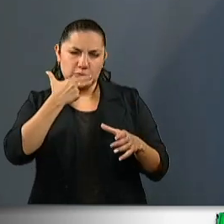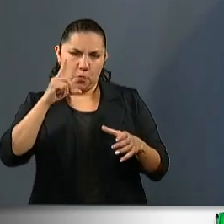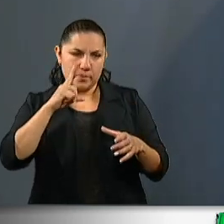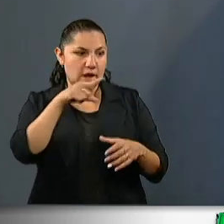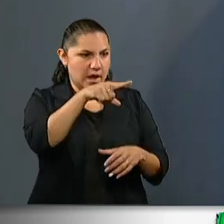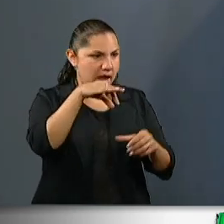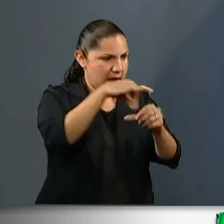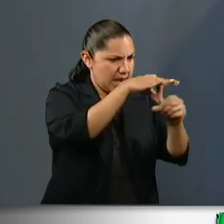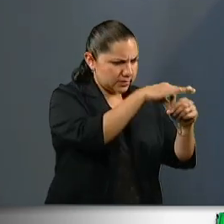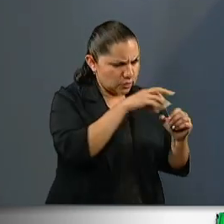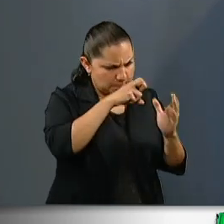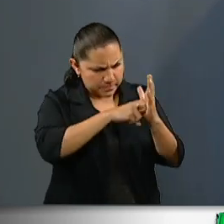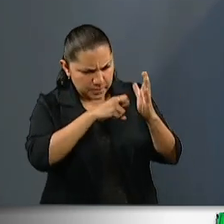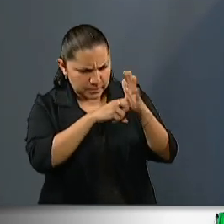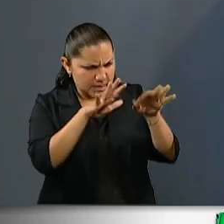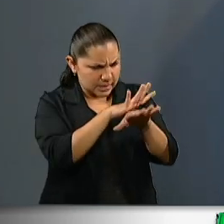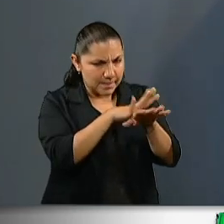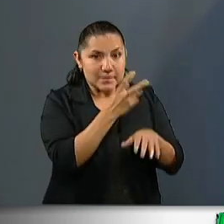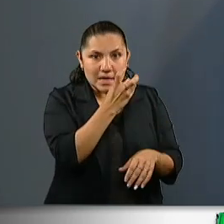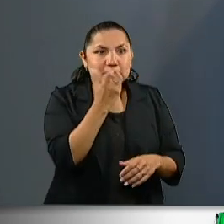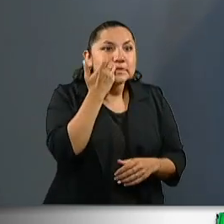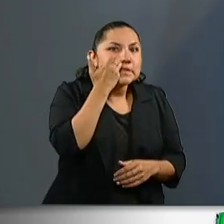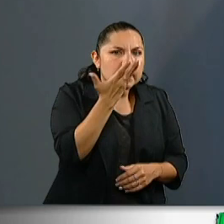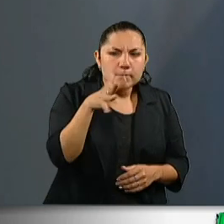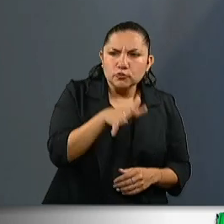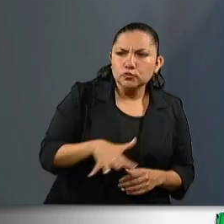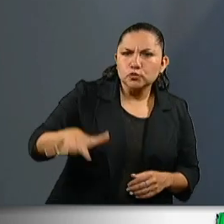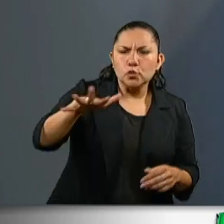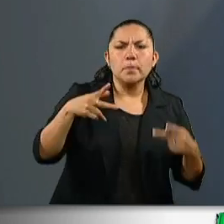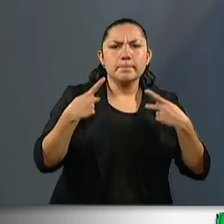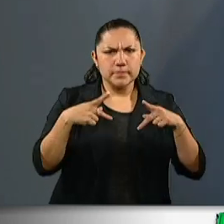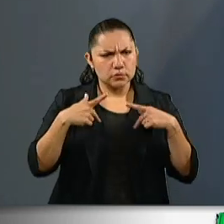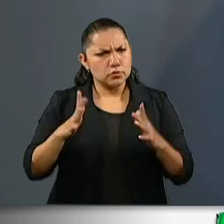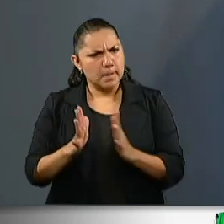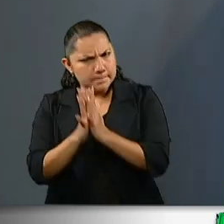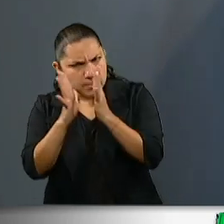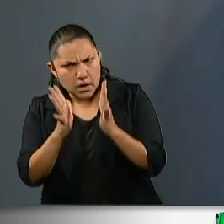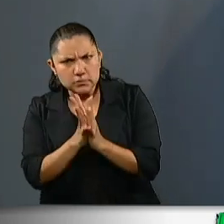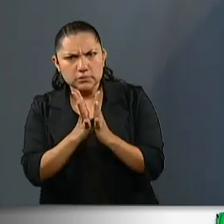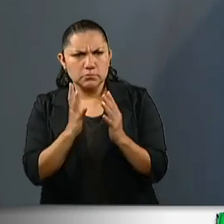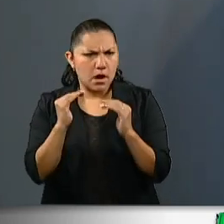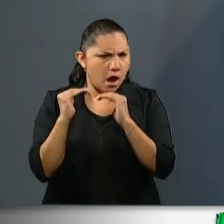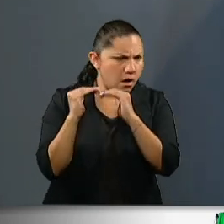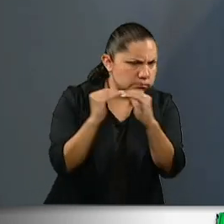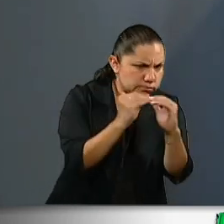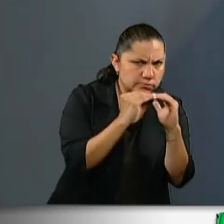la calidad de los procesos democráticos de la sociedad y su mejoramiento bajo